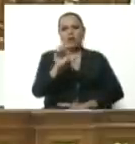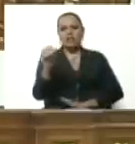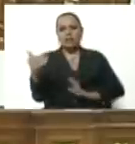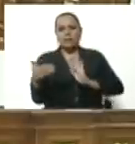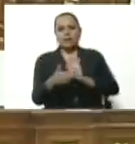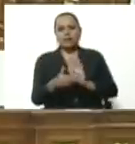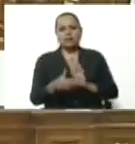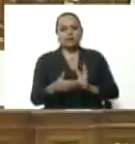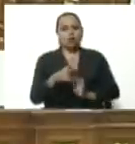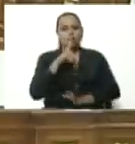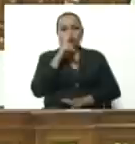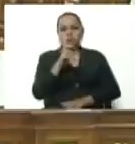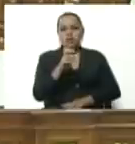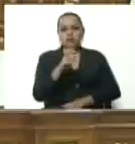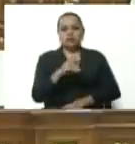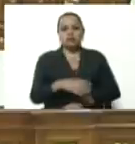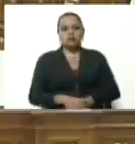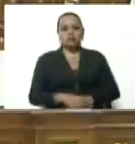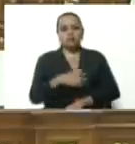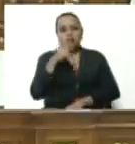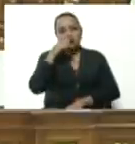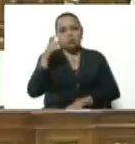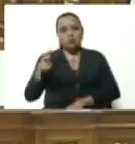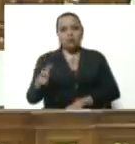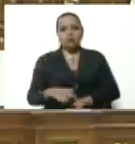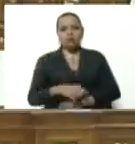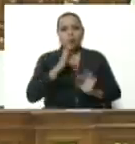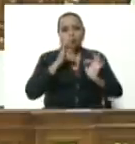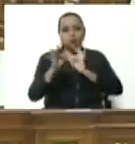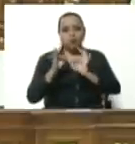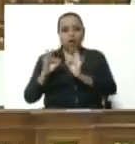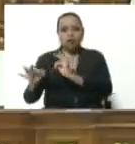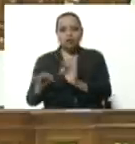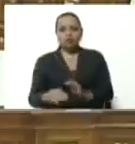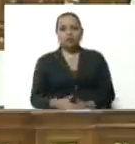pueblo. Qué desgracia.